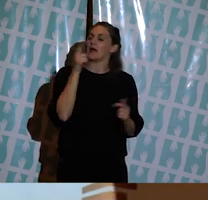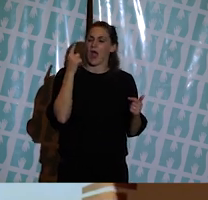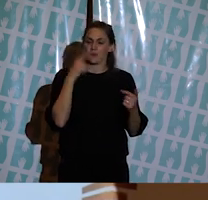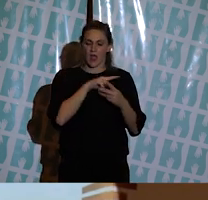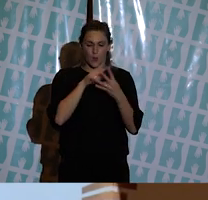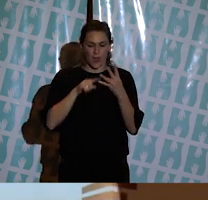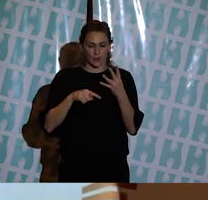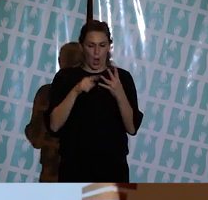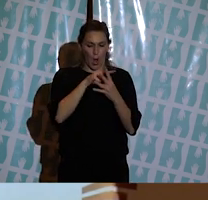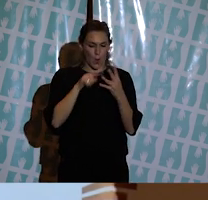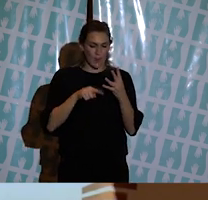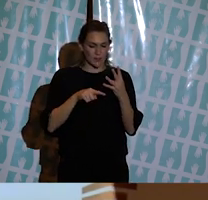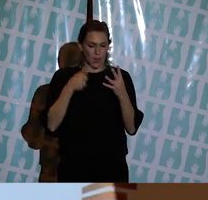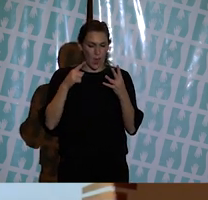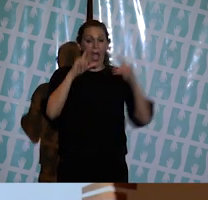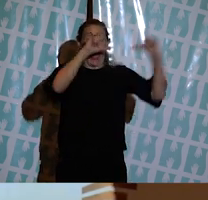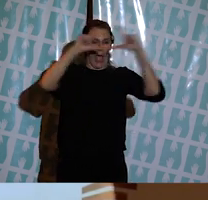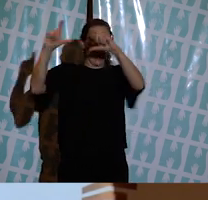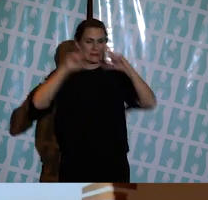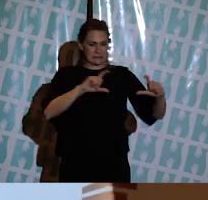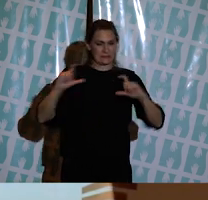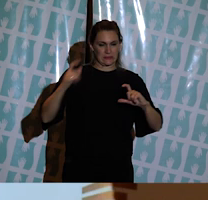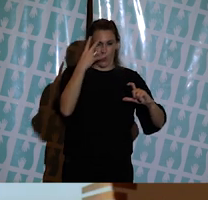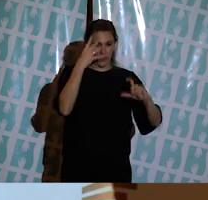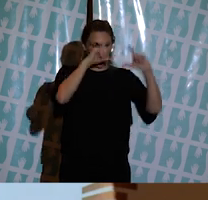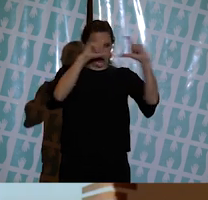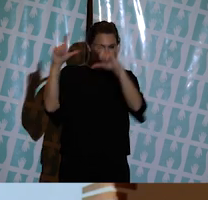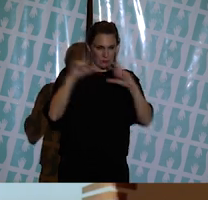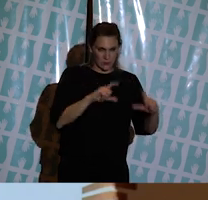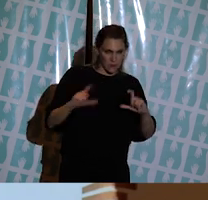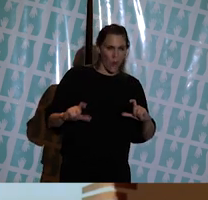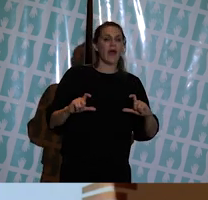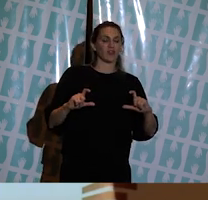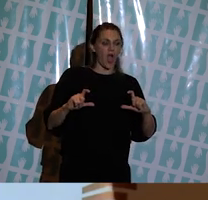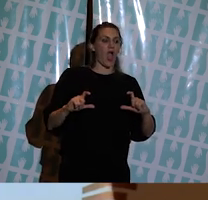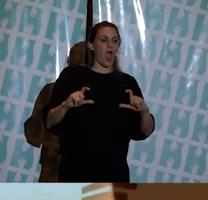Había cuatro cuadros, entonces hablabas de